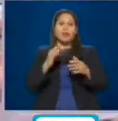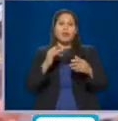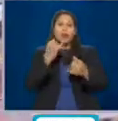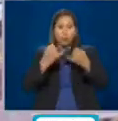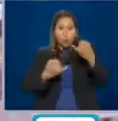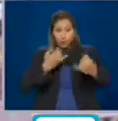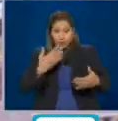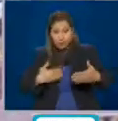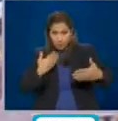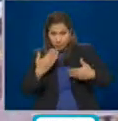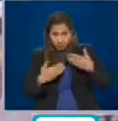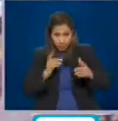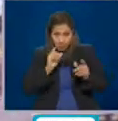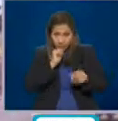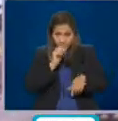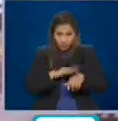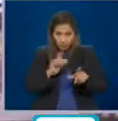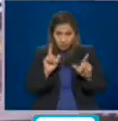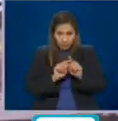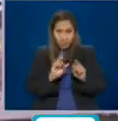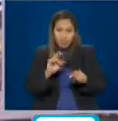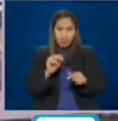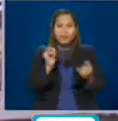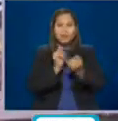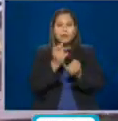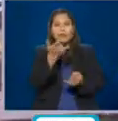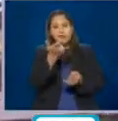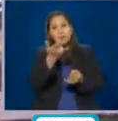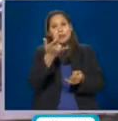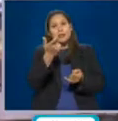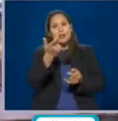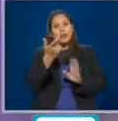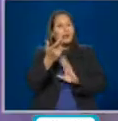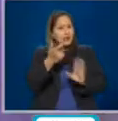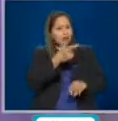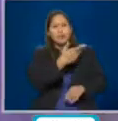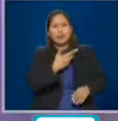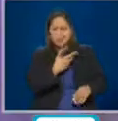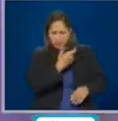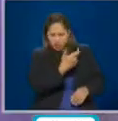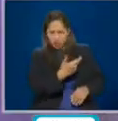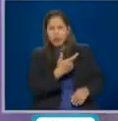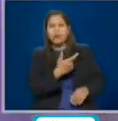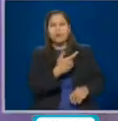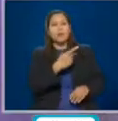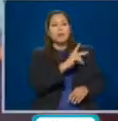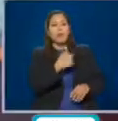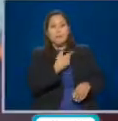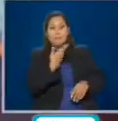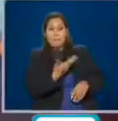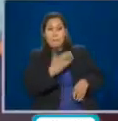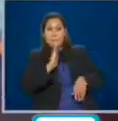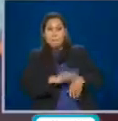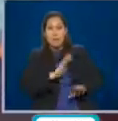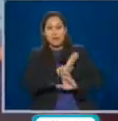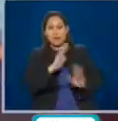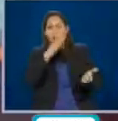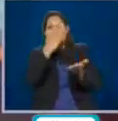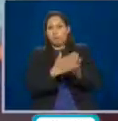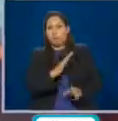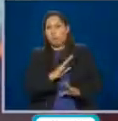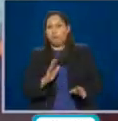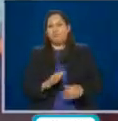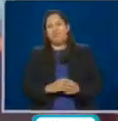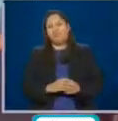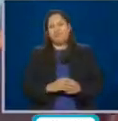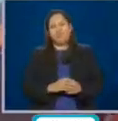Claro Son que no. muchas otras cosas Claro. también. O el dinero, ¿no? En Porque conflicto. no te falta nada, no te falta nada. No te quejes. Pero no me pidas más. O sea, Eso. Oye, Eso no es entonces verdad. un Bueno, sí.